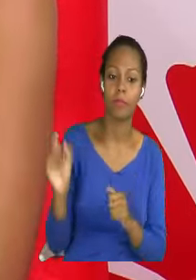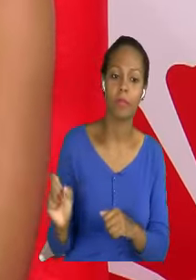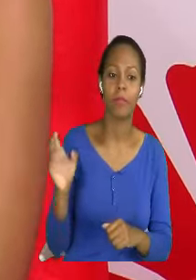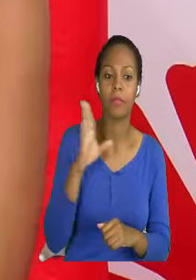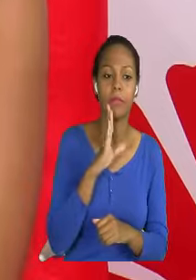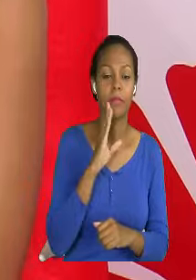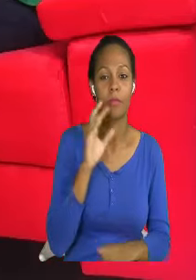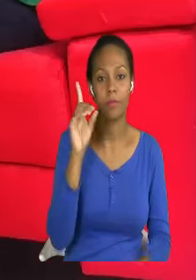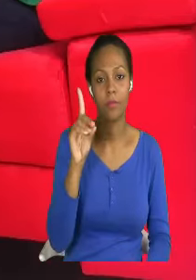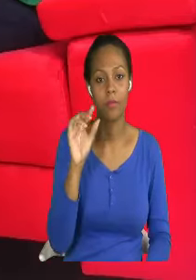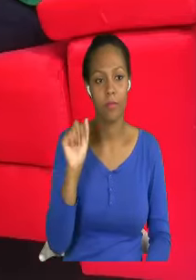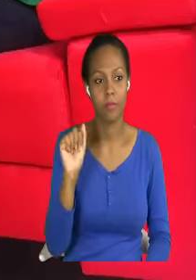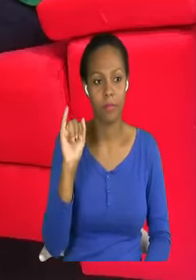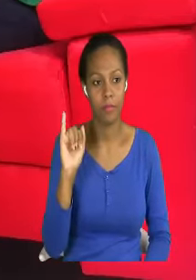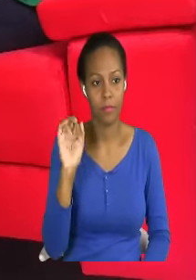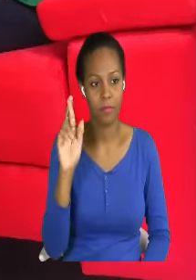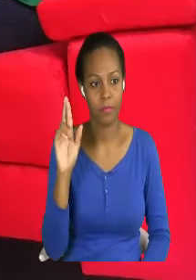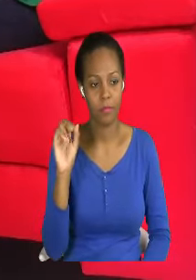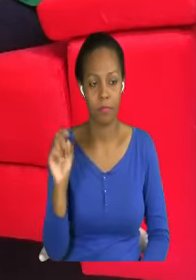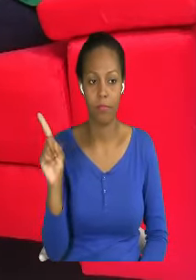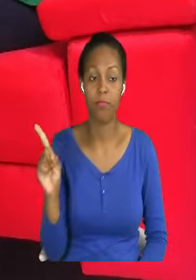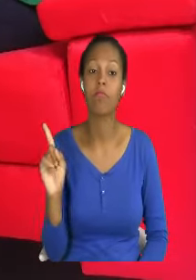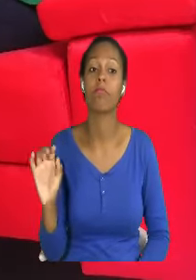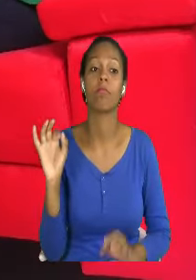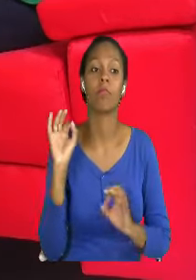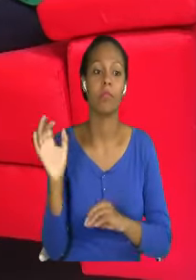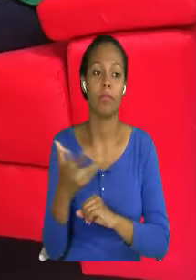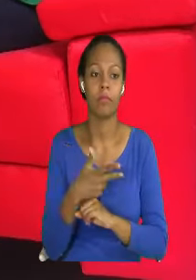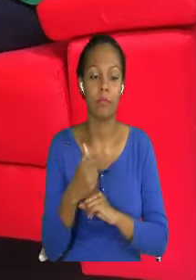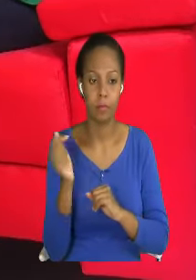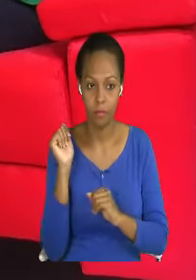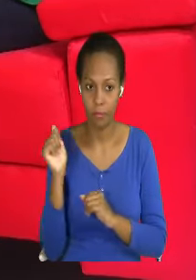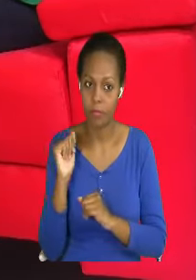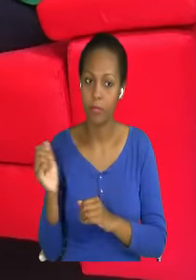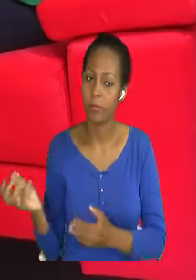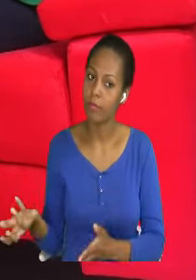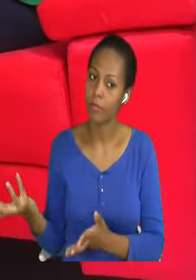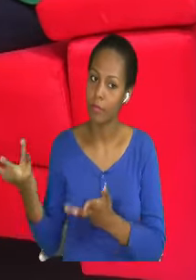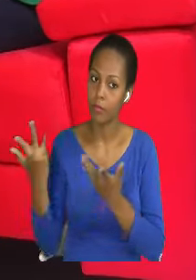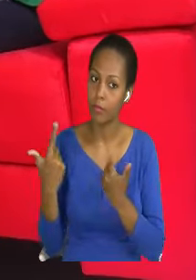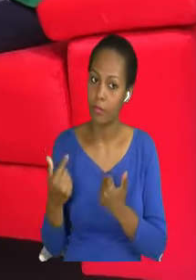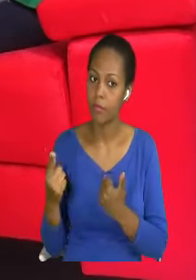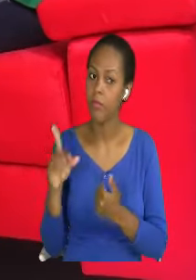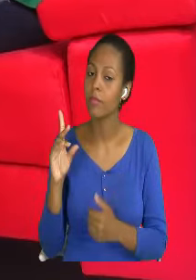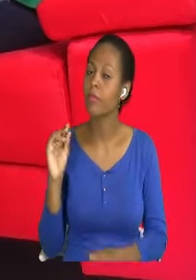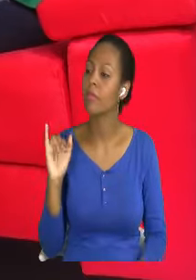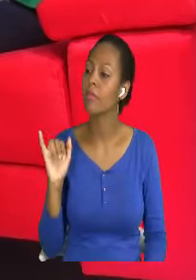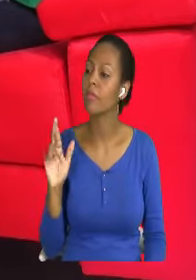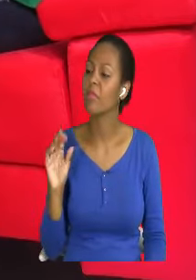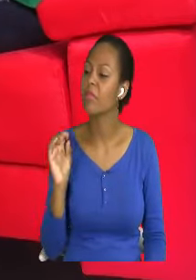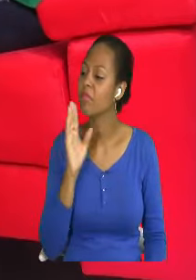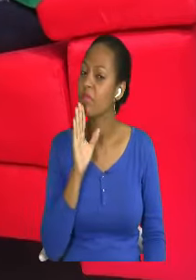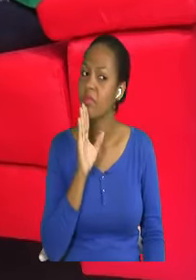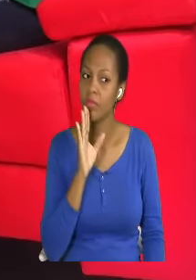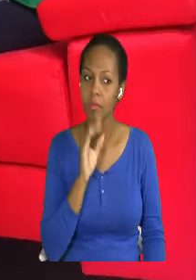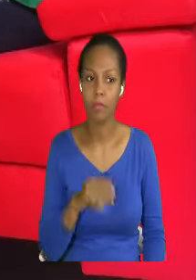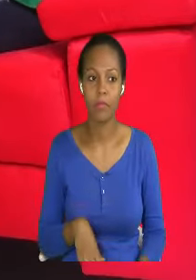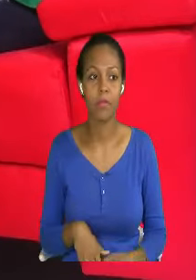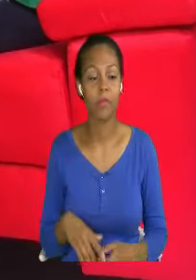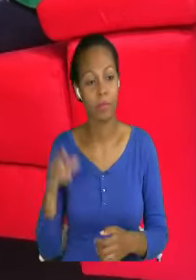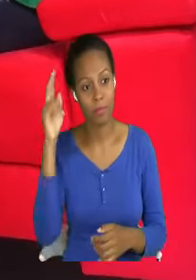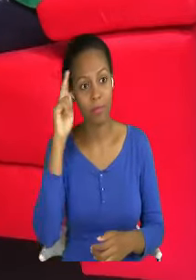super artista de Barranca Bermeja. Pero que sea él mismo que nos cuente. ¿Quién es Dairo? Hola, Kiara La Osa, ¿cómo